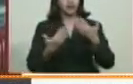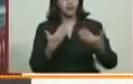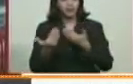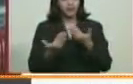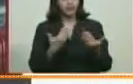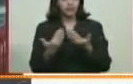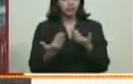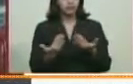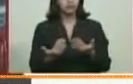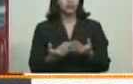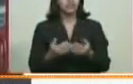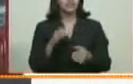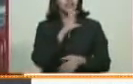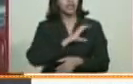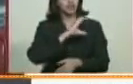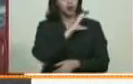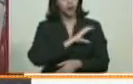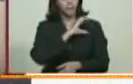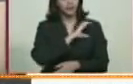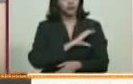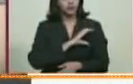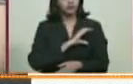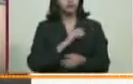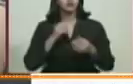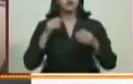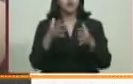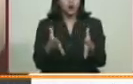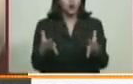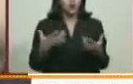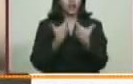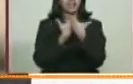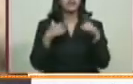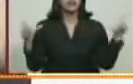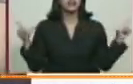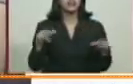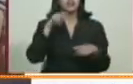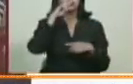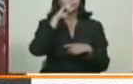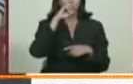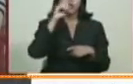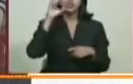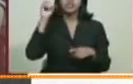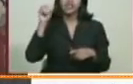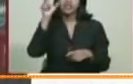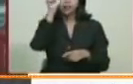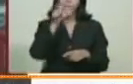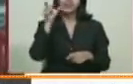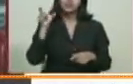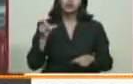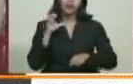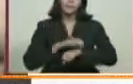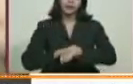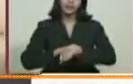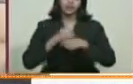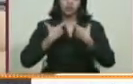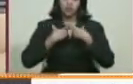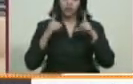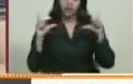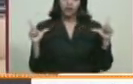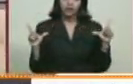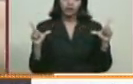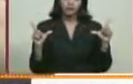Y esa comisión logró la liberación de aproximadamente 200 personas, pero en diciembre del